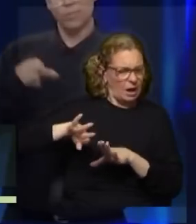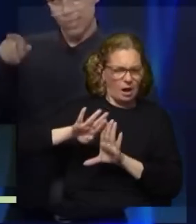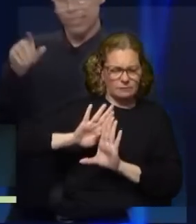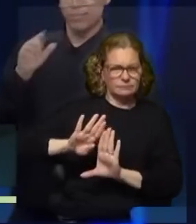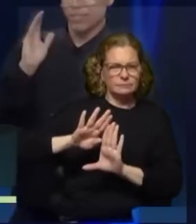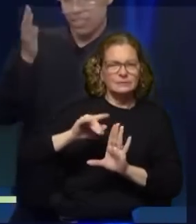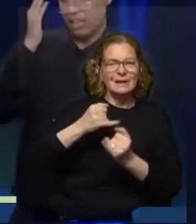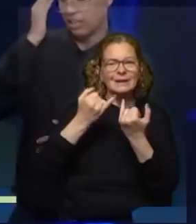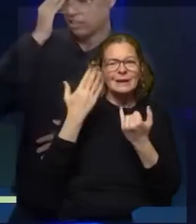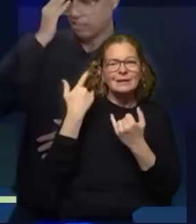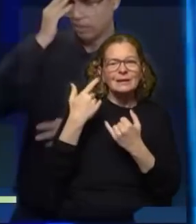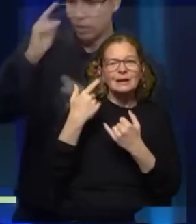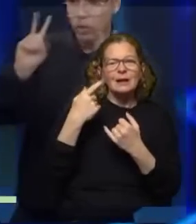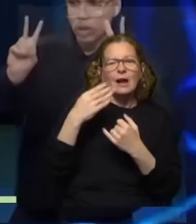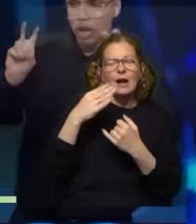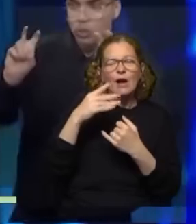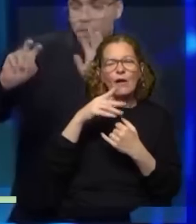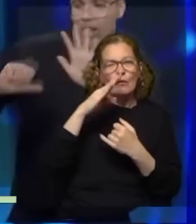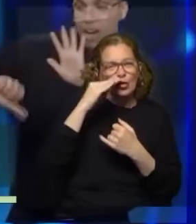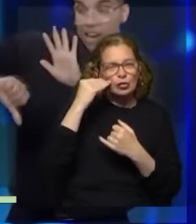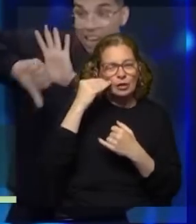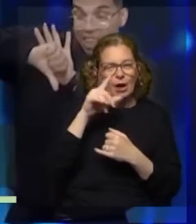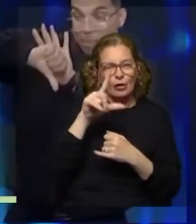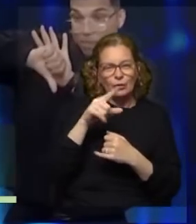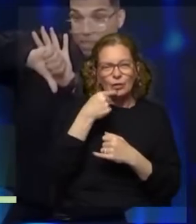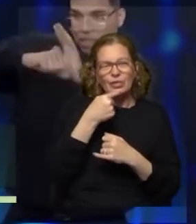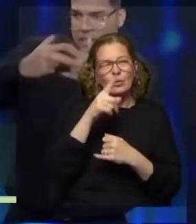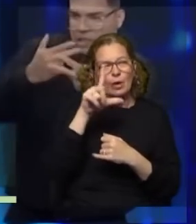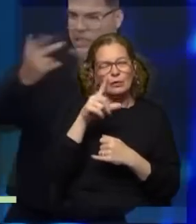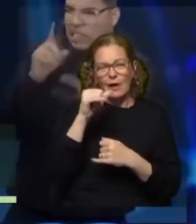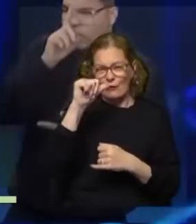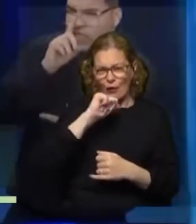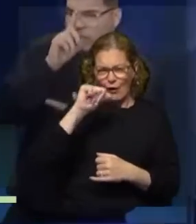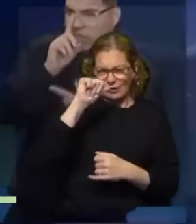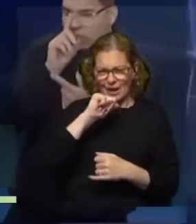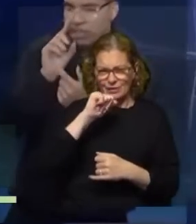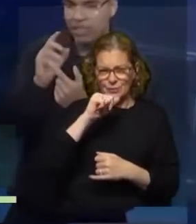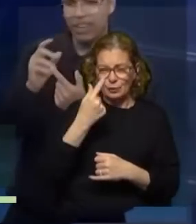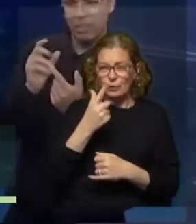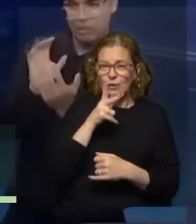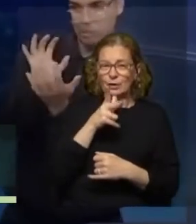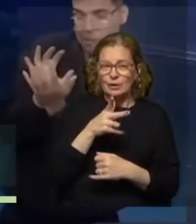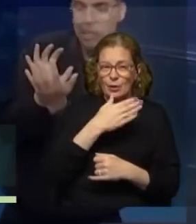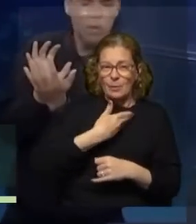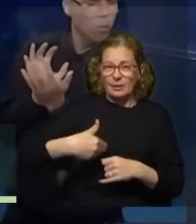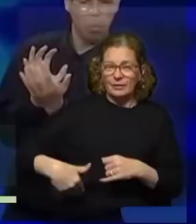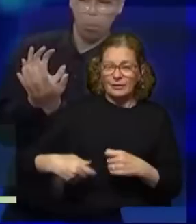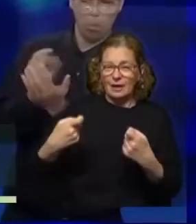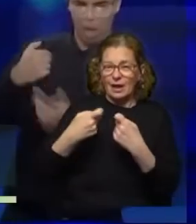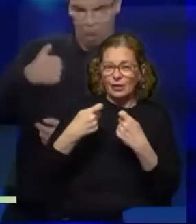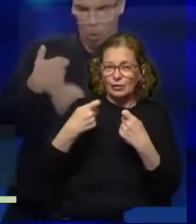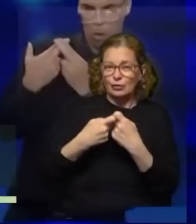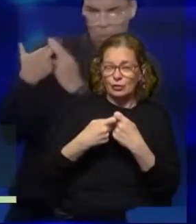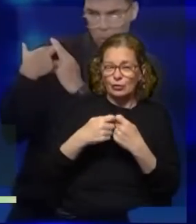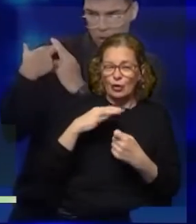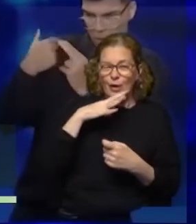días atrás bolsionar acusó a Lula de borracho y circuló información falsa fogoniada incluso por uno de los hijos del presidente que asoció Alicia artista